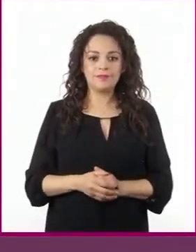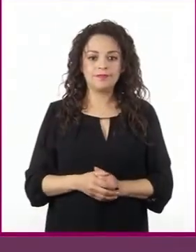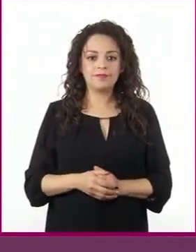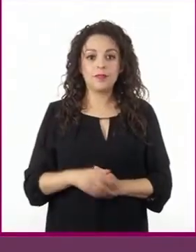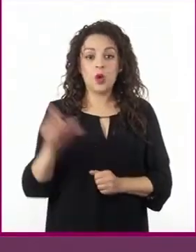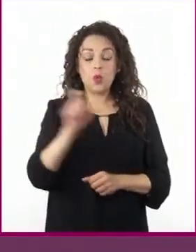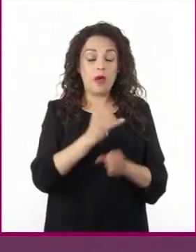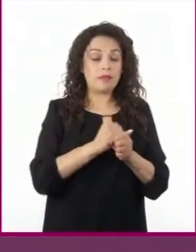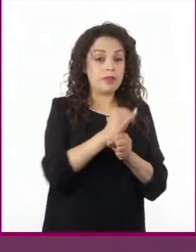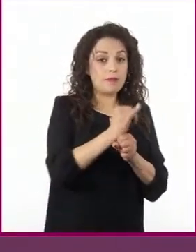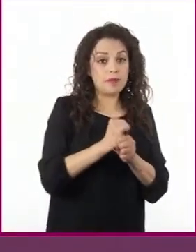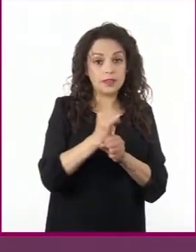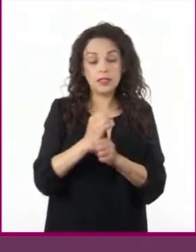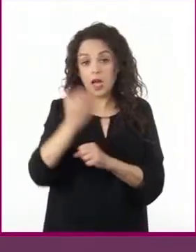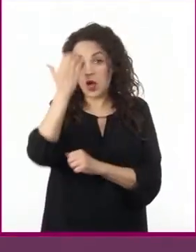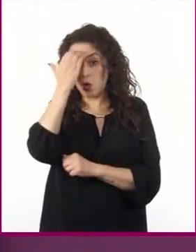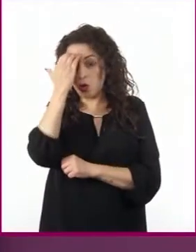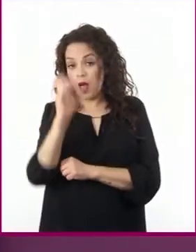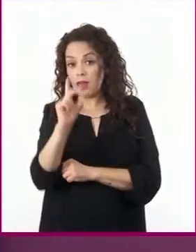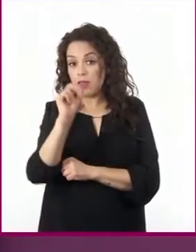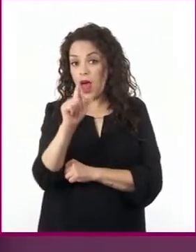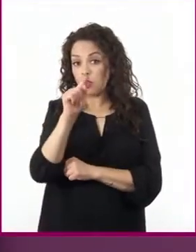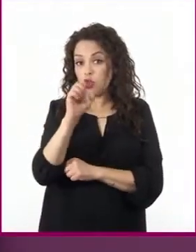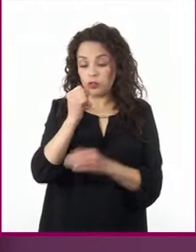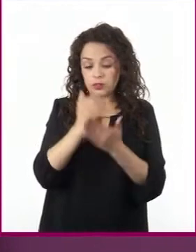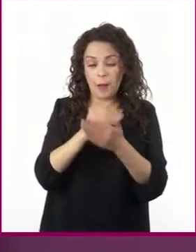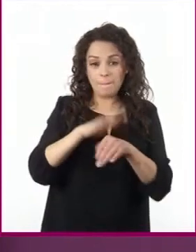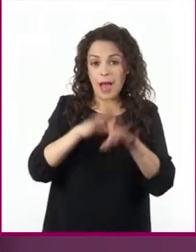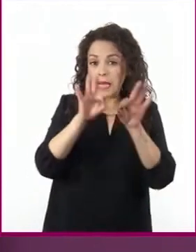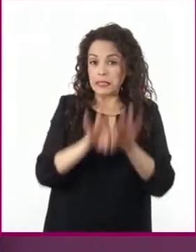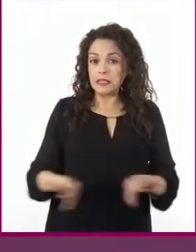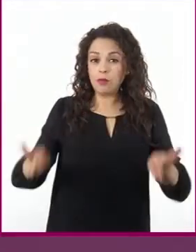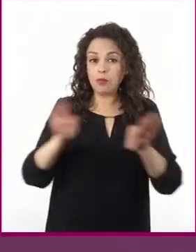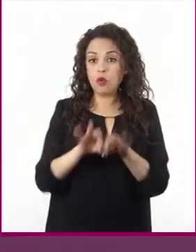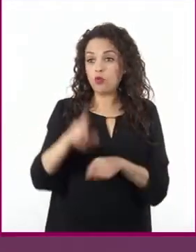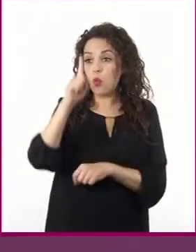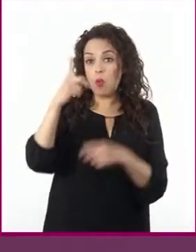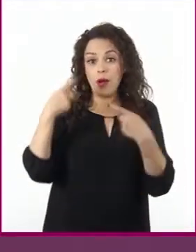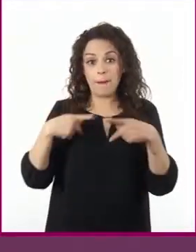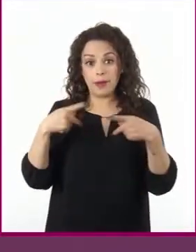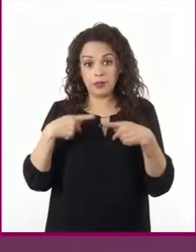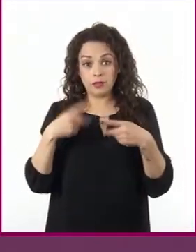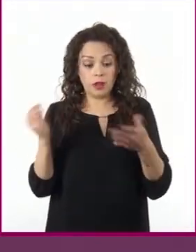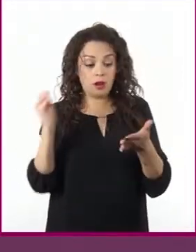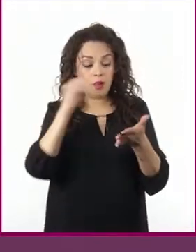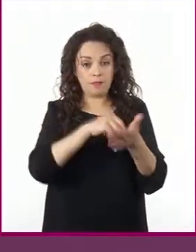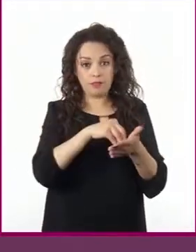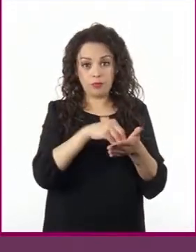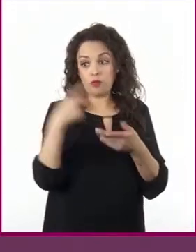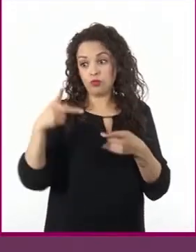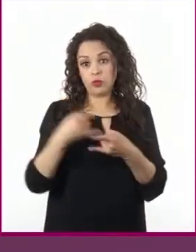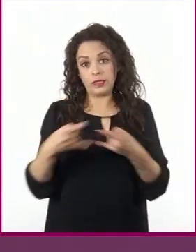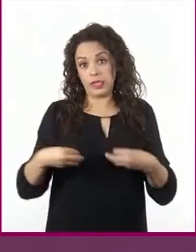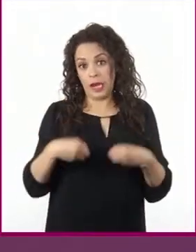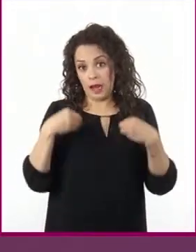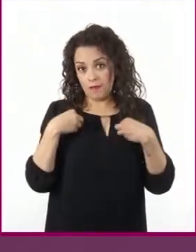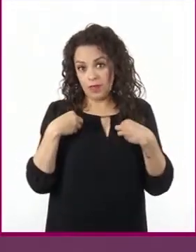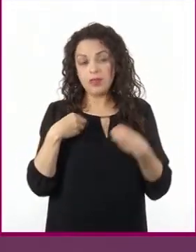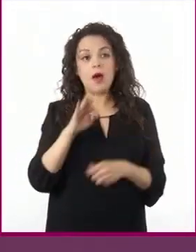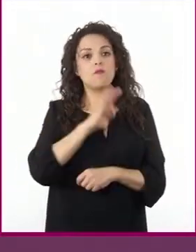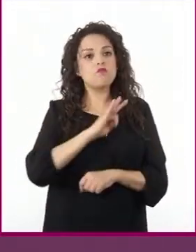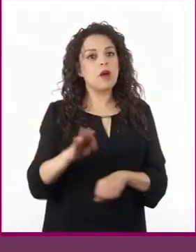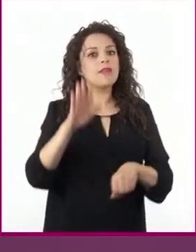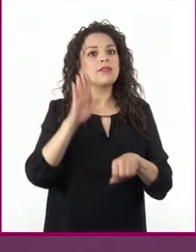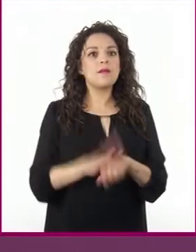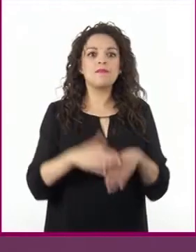y conocemos los datos relevantes de un personaje en una biografía, podemos empezar a comprender un